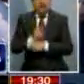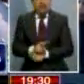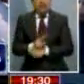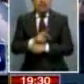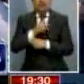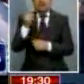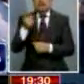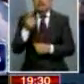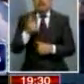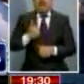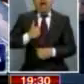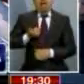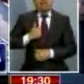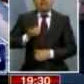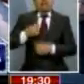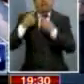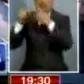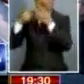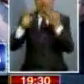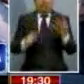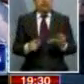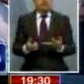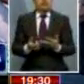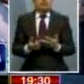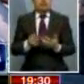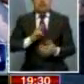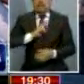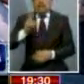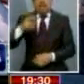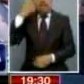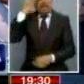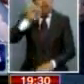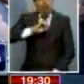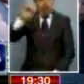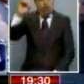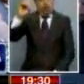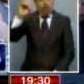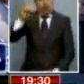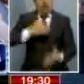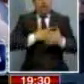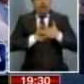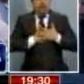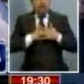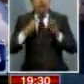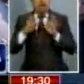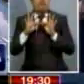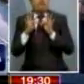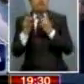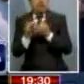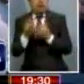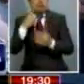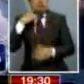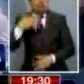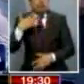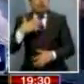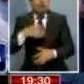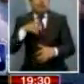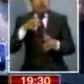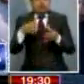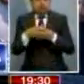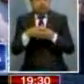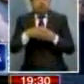los adventistas y todas las ramas de las religiones que creen en Dios, en el amor a la familia, pilar fundamental de una